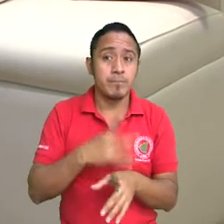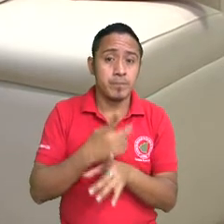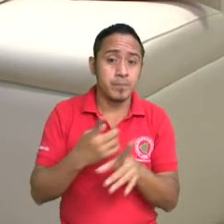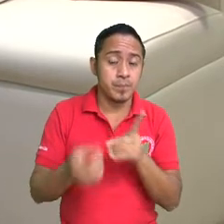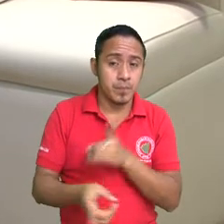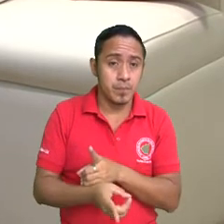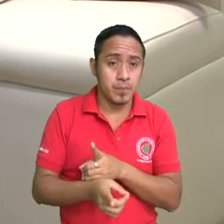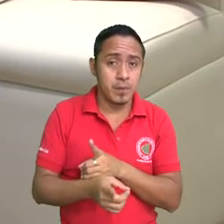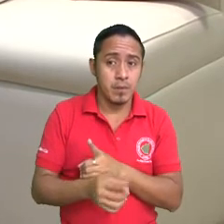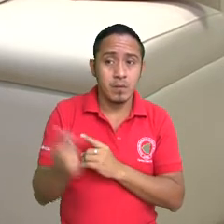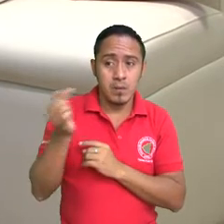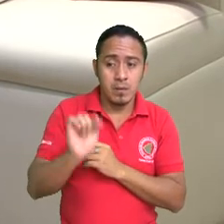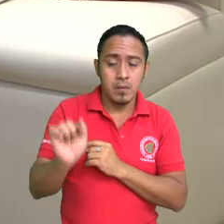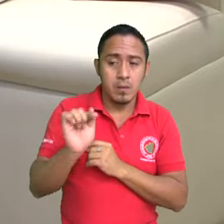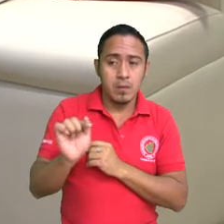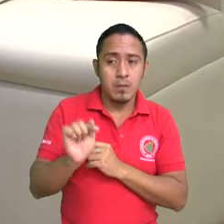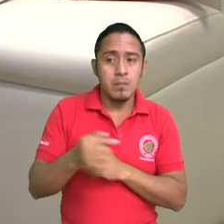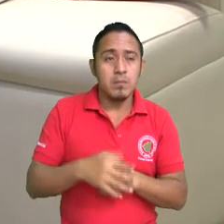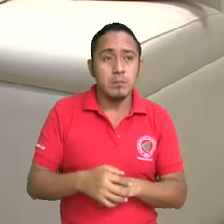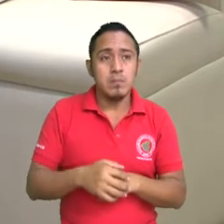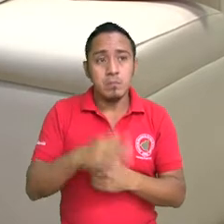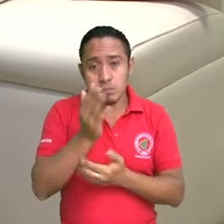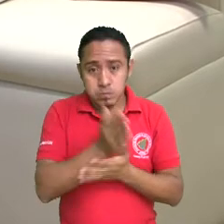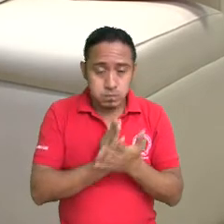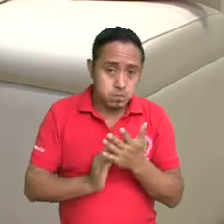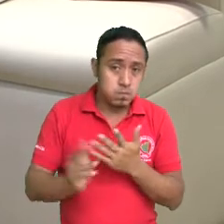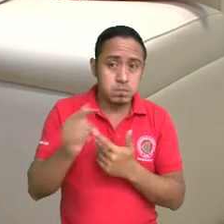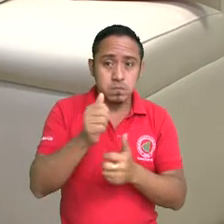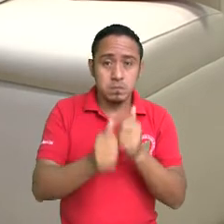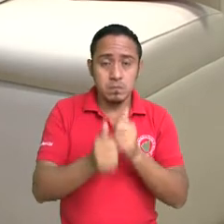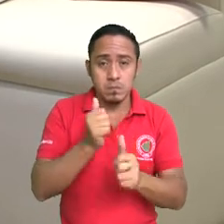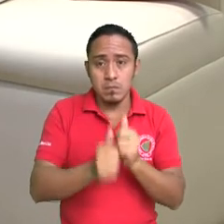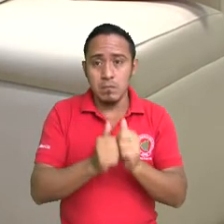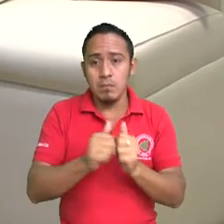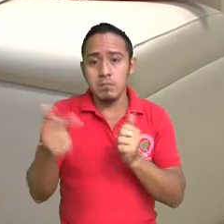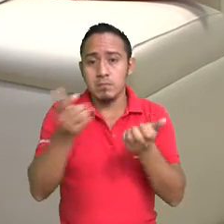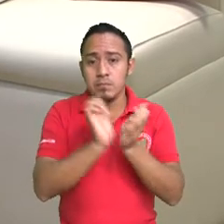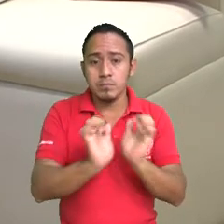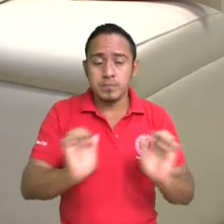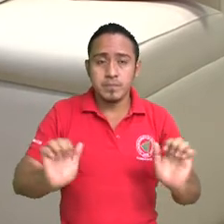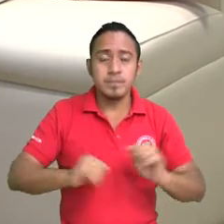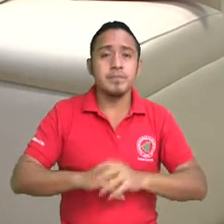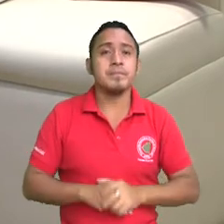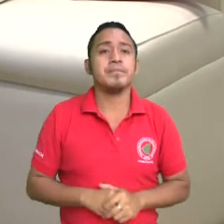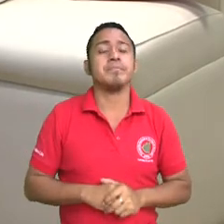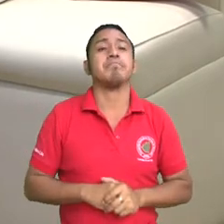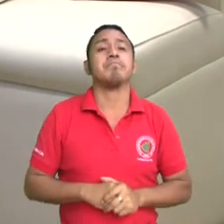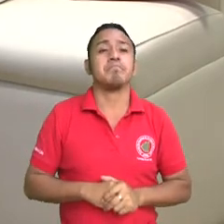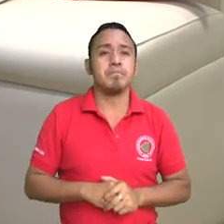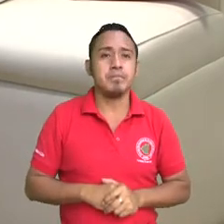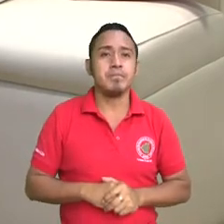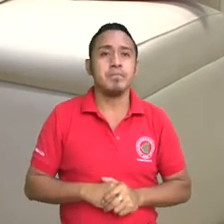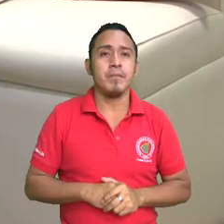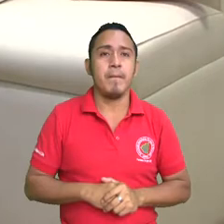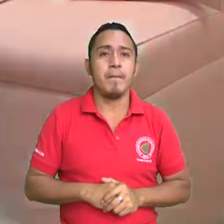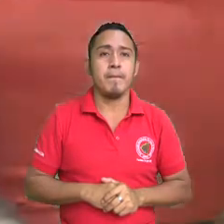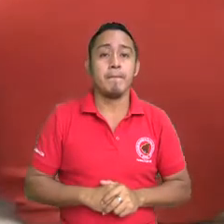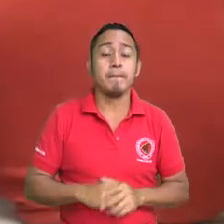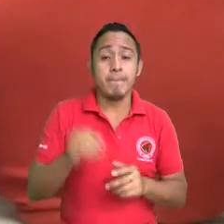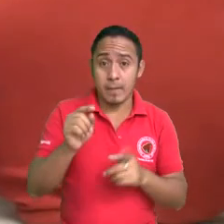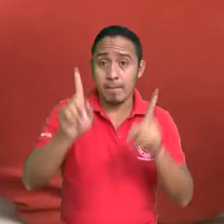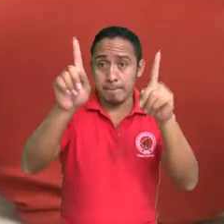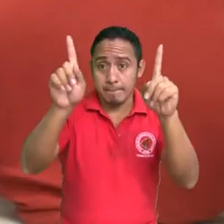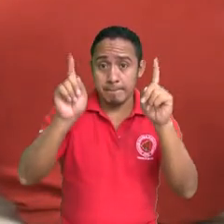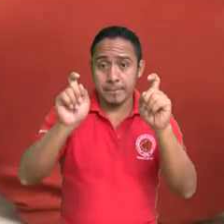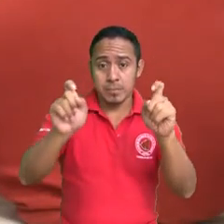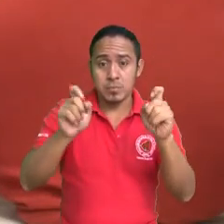tener ante ciertos síntomas que pueda mostrar algún niño? En el caso, esa pregunta es muy buena,